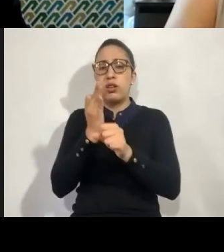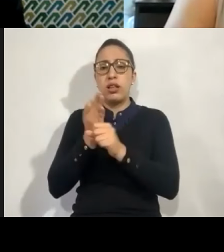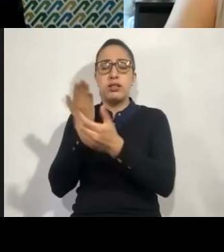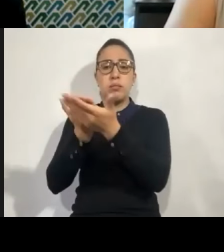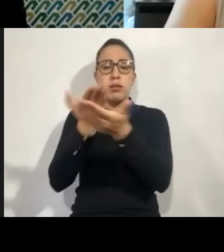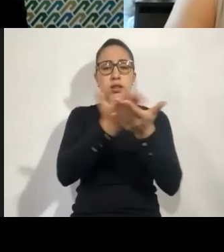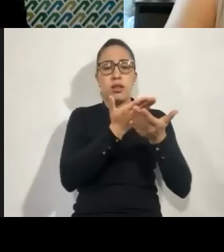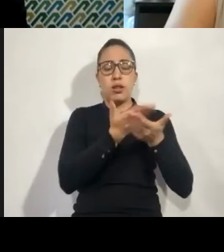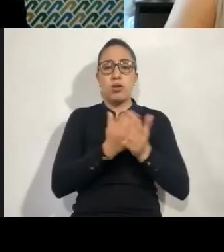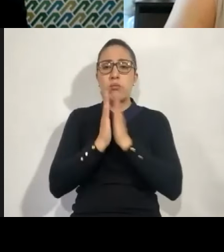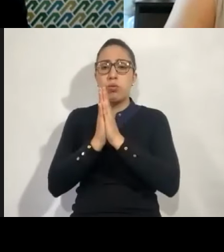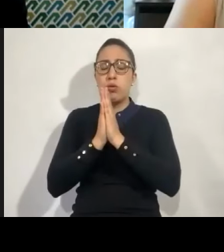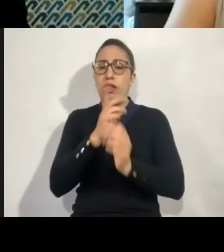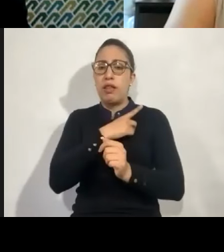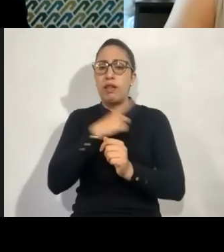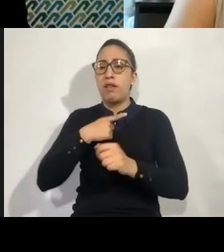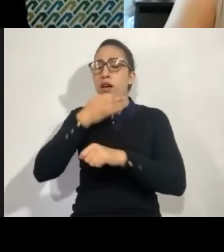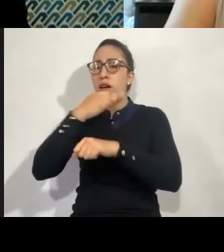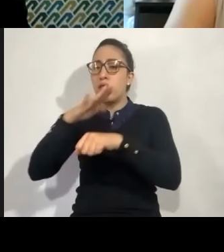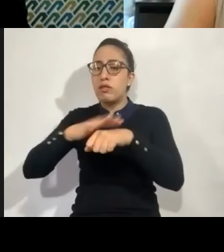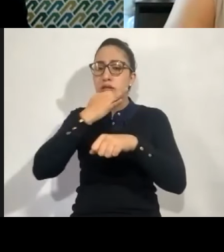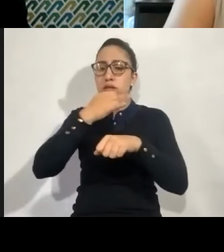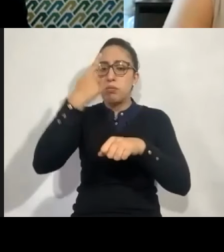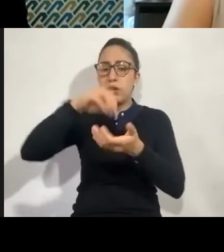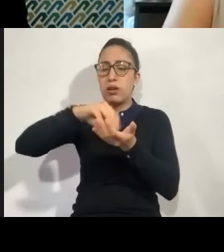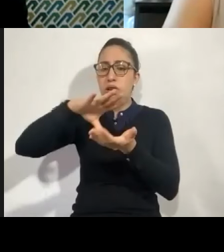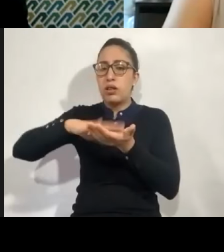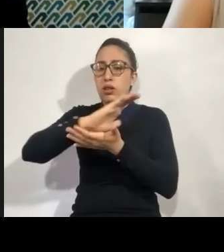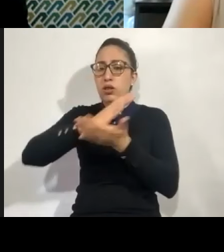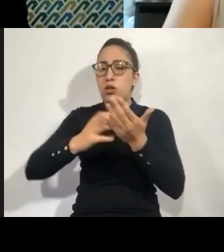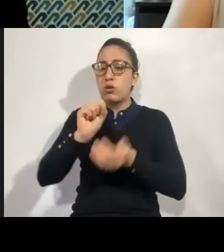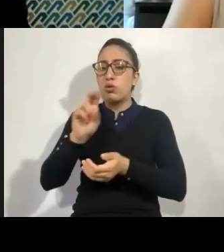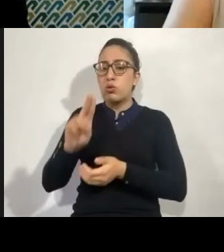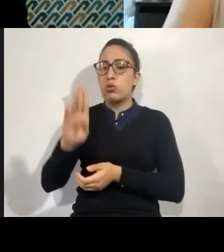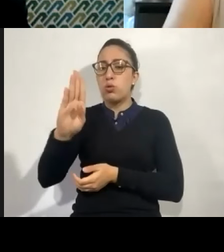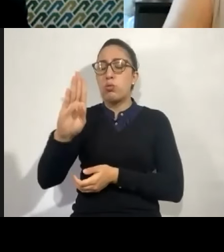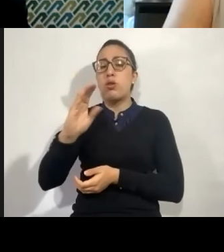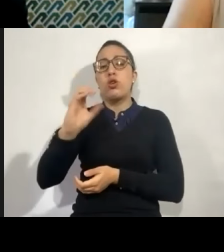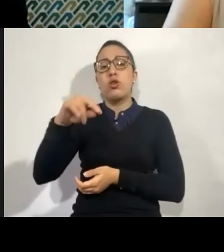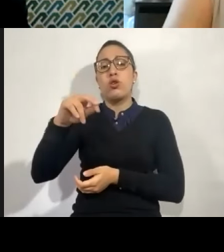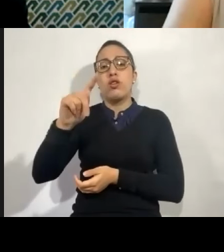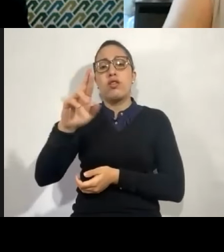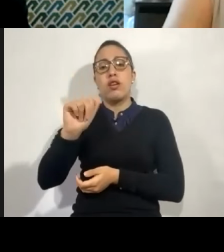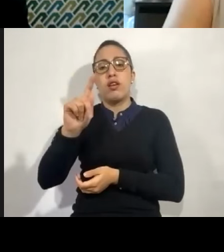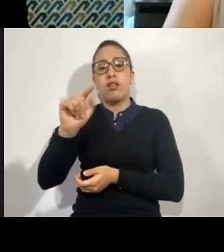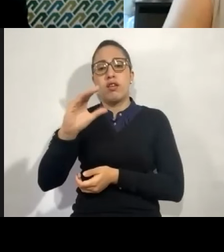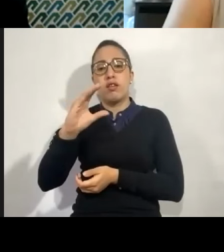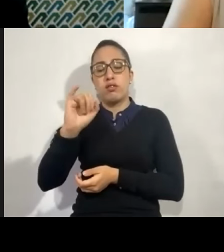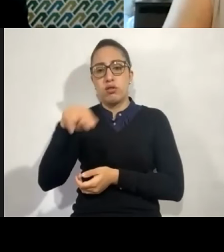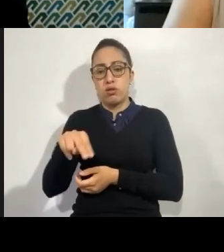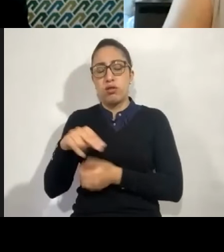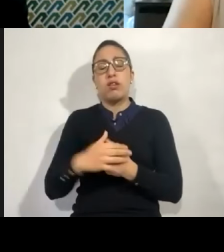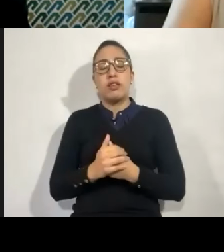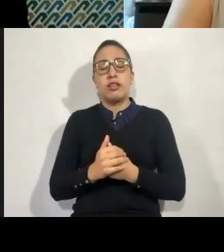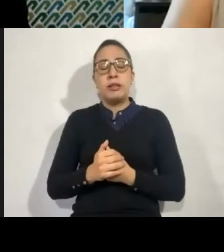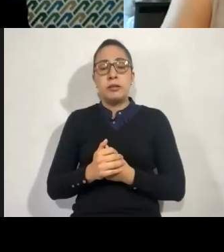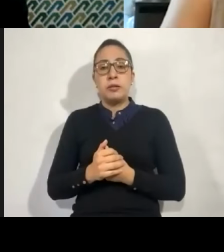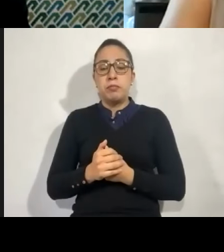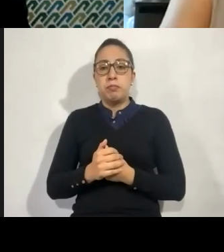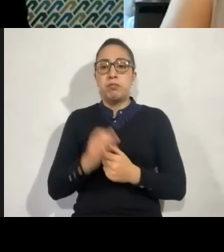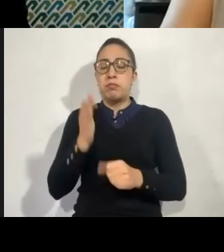la contratación. Aquí lo que es importante destacar, diputada, que lo que